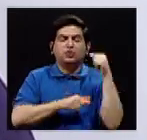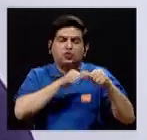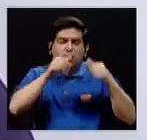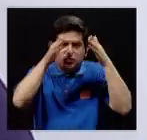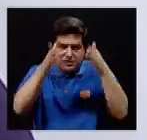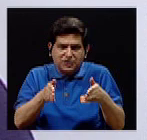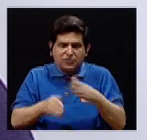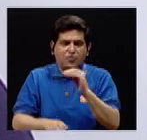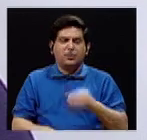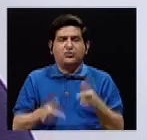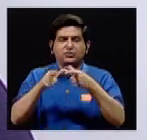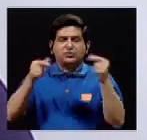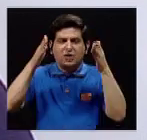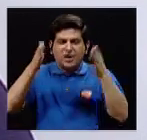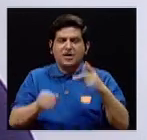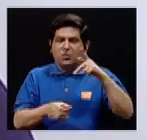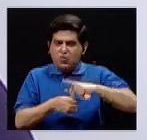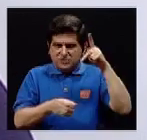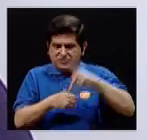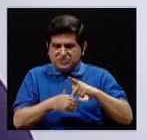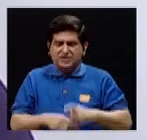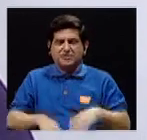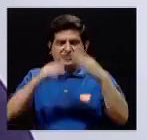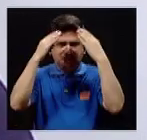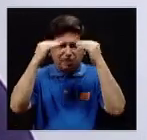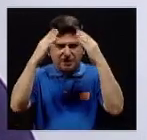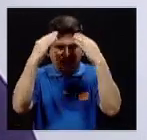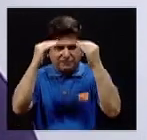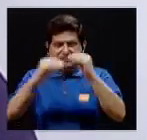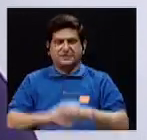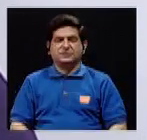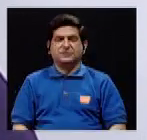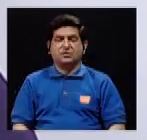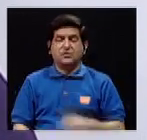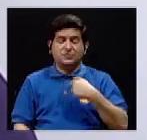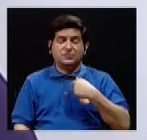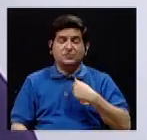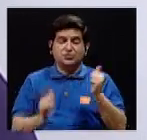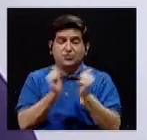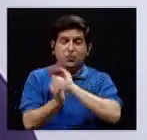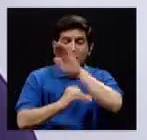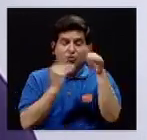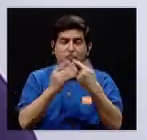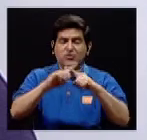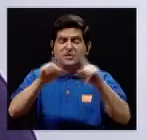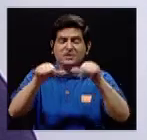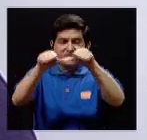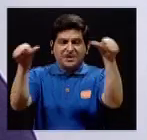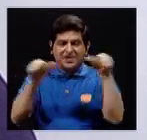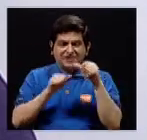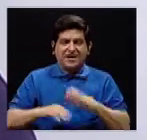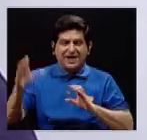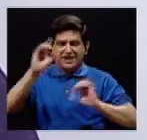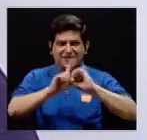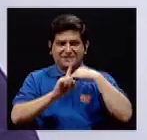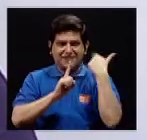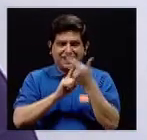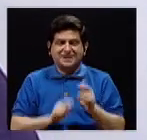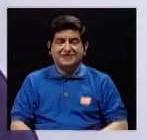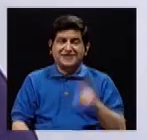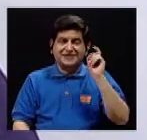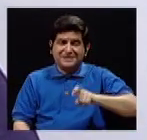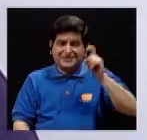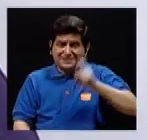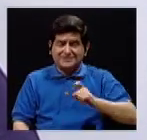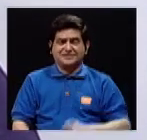antropólogos y a todos los lingüistas que han participado en mi formación porque he coqueteado con todas esas otras áreas de las ciencias sociales para